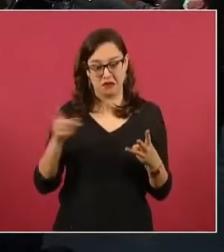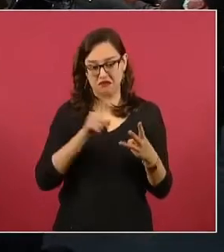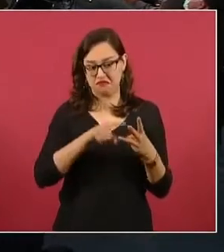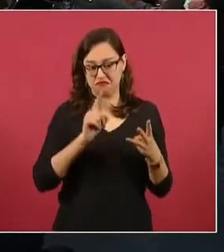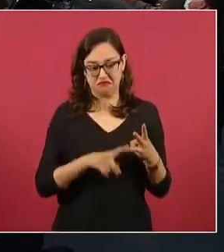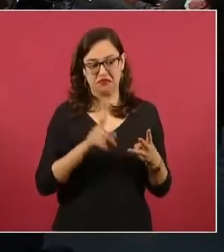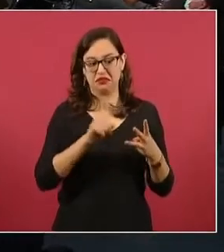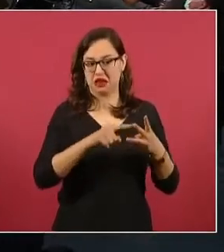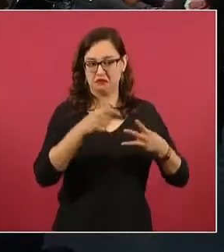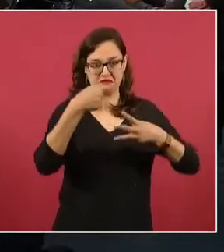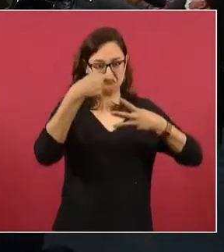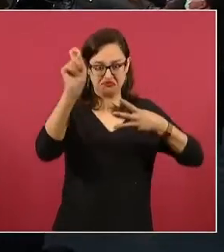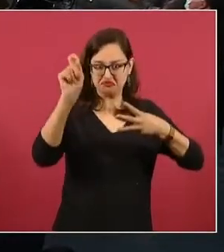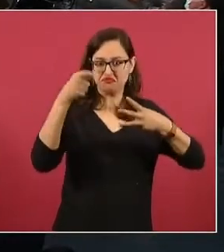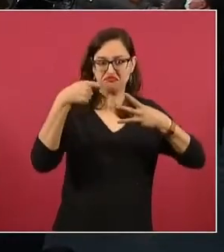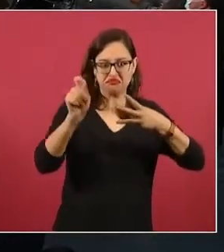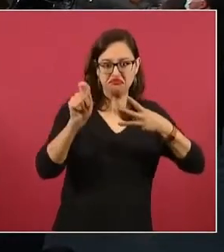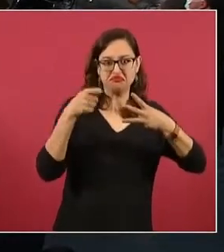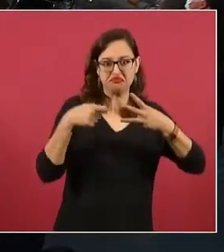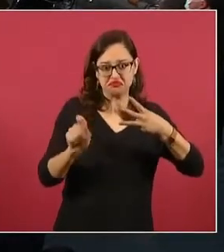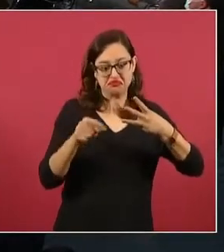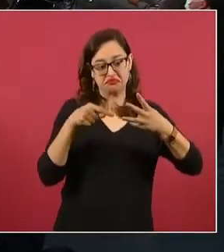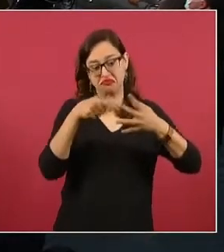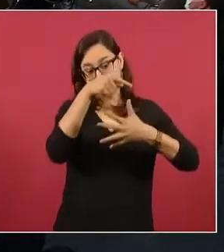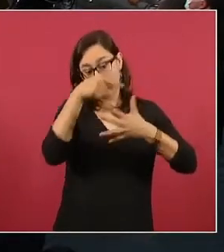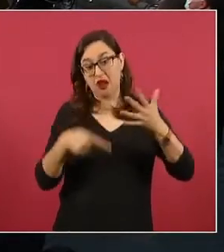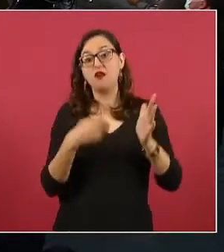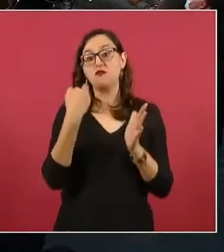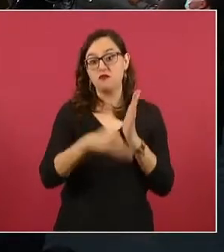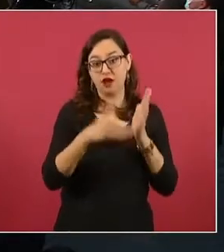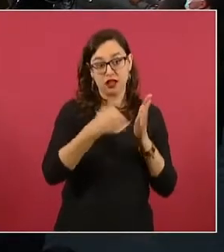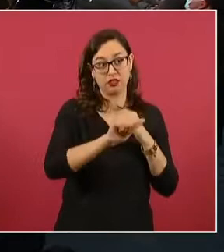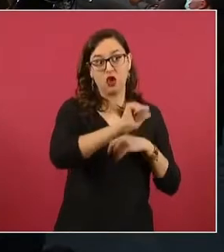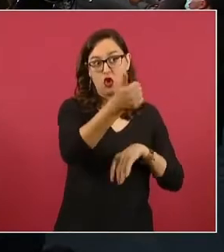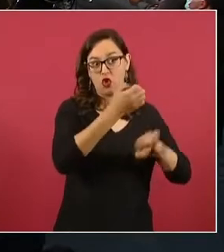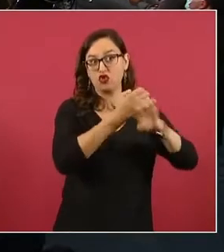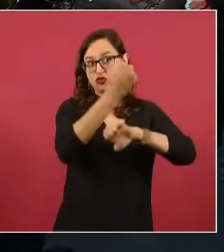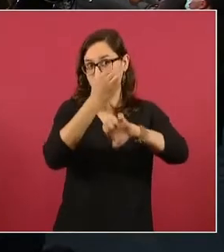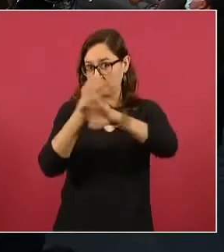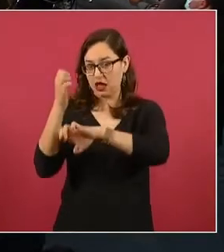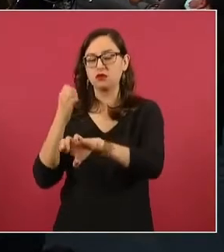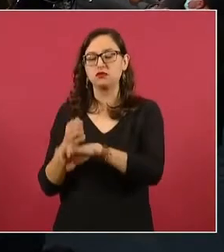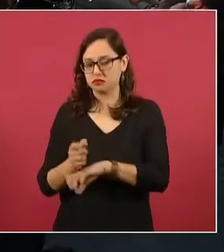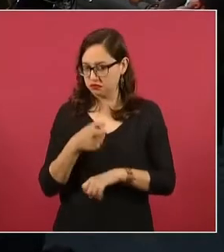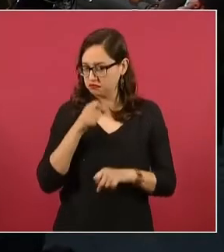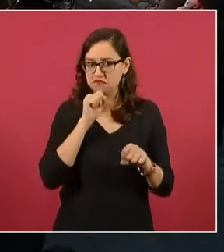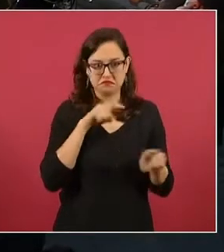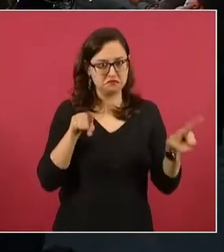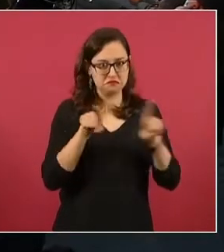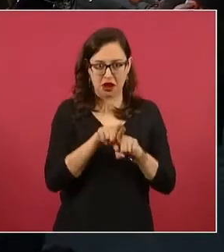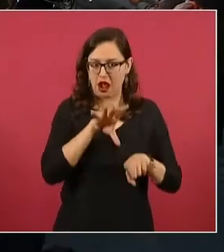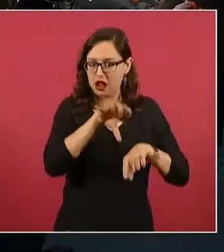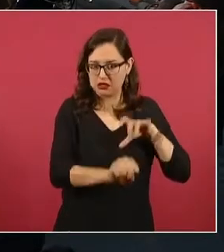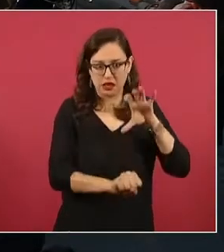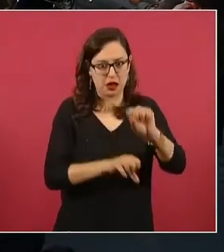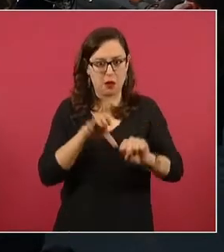y así vamos a dejar Oaxaca y todos los estados, centros de salud,